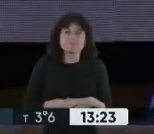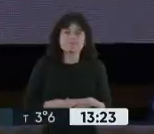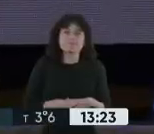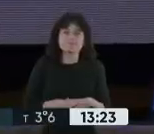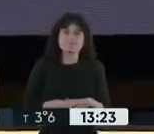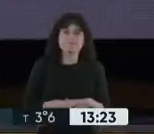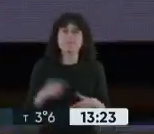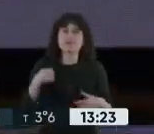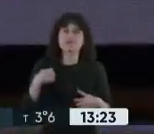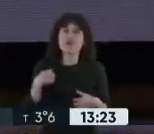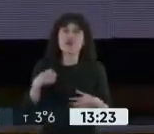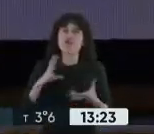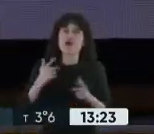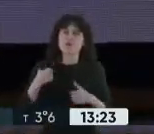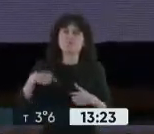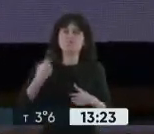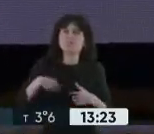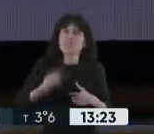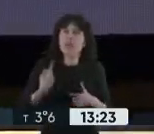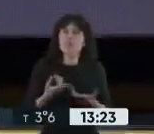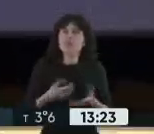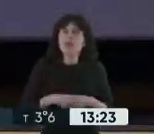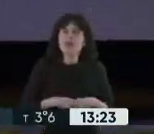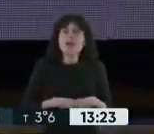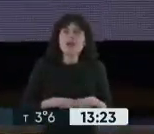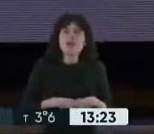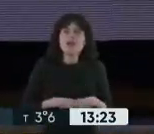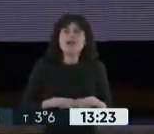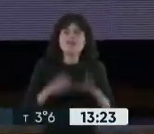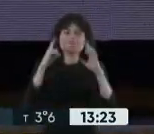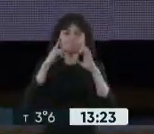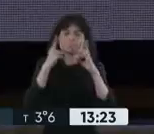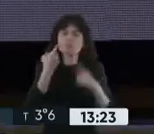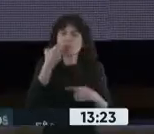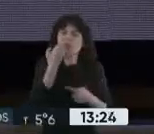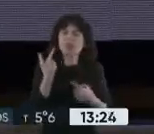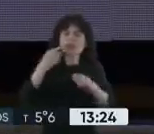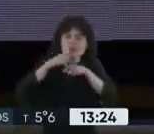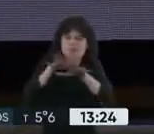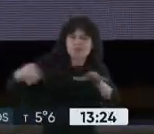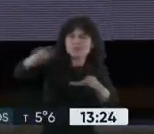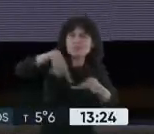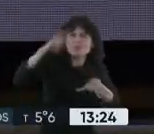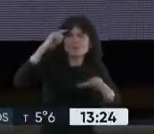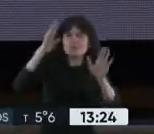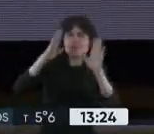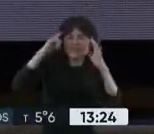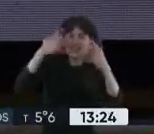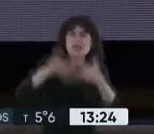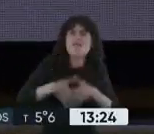yo siempre busco llamar a la reflexión a todos y a todas